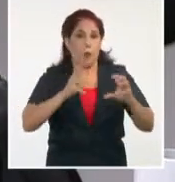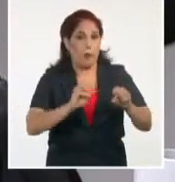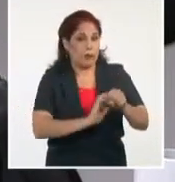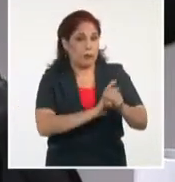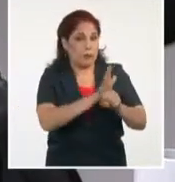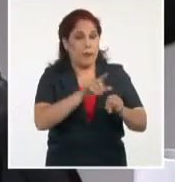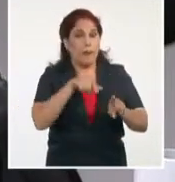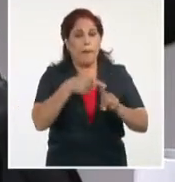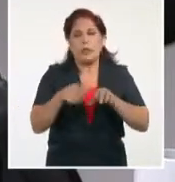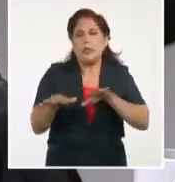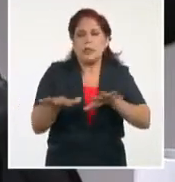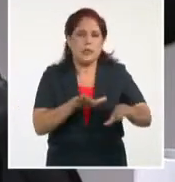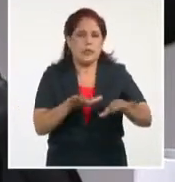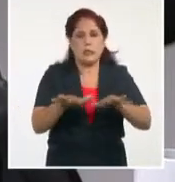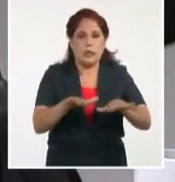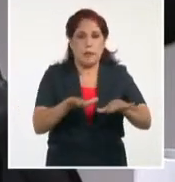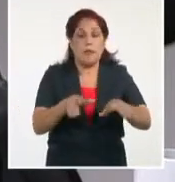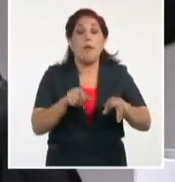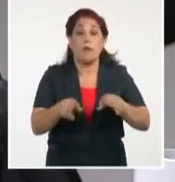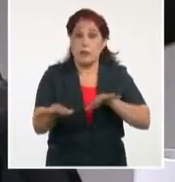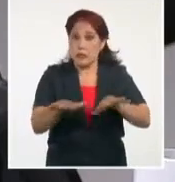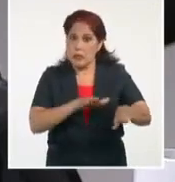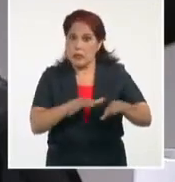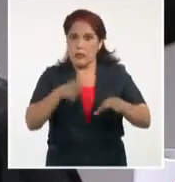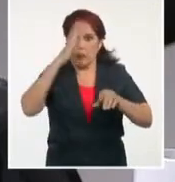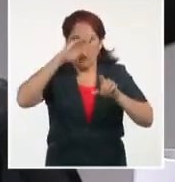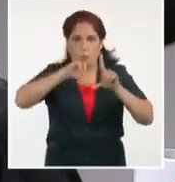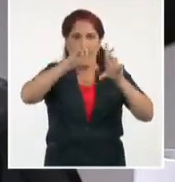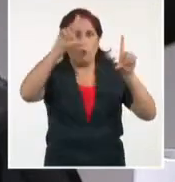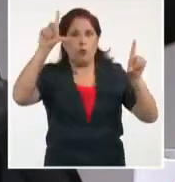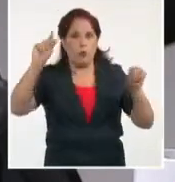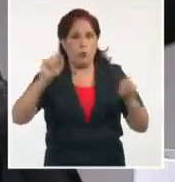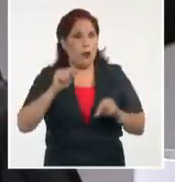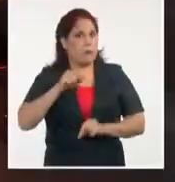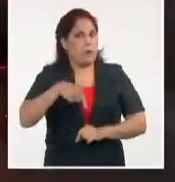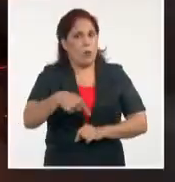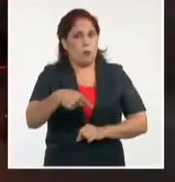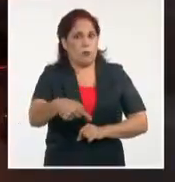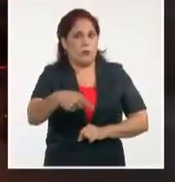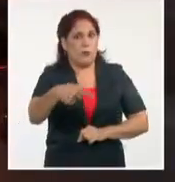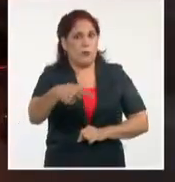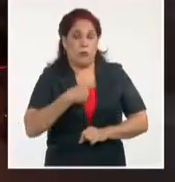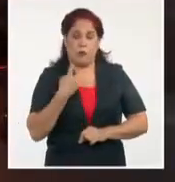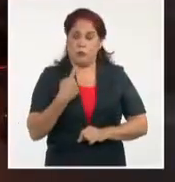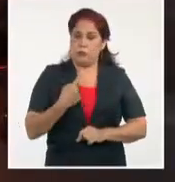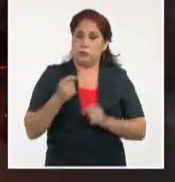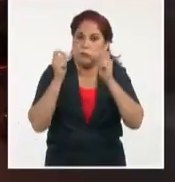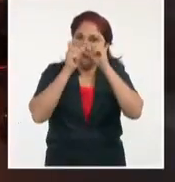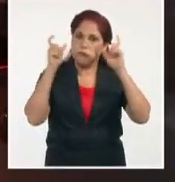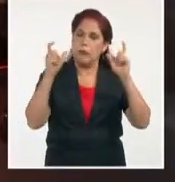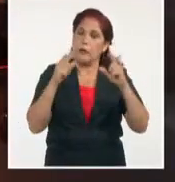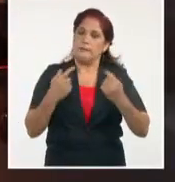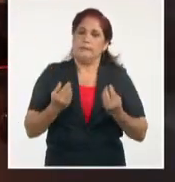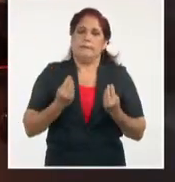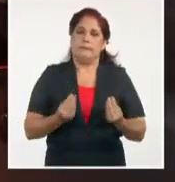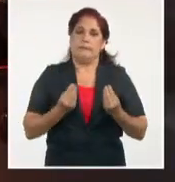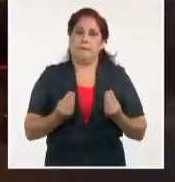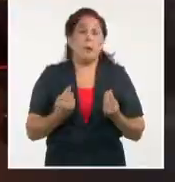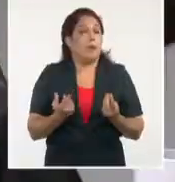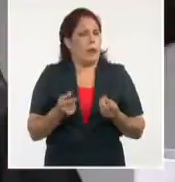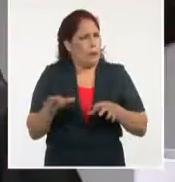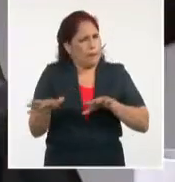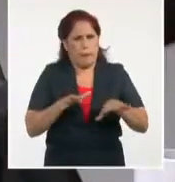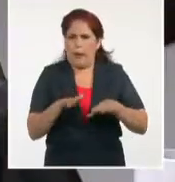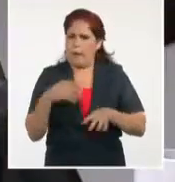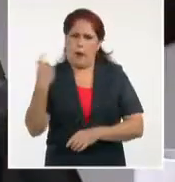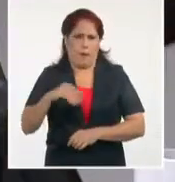sismos, desarrollándose en todo la misma vez. Y entonces nosotros decimos, bueno, pues este es el multipeligro,